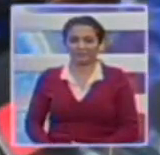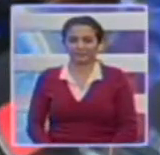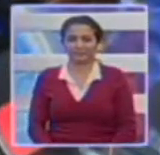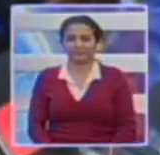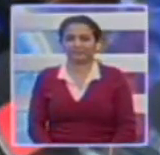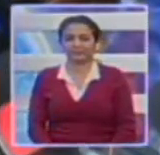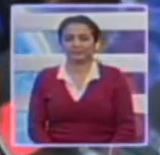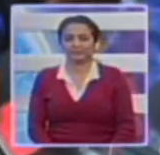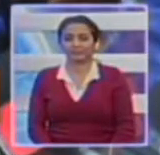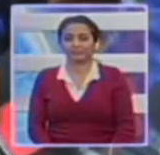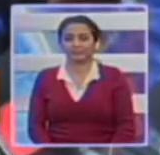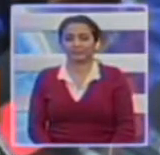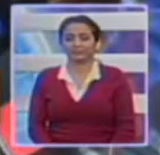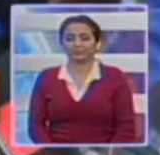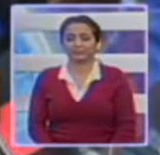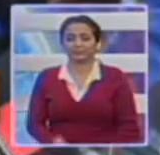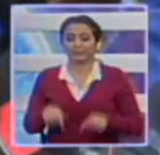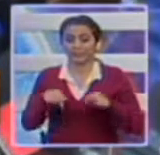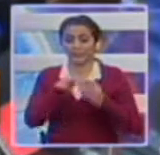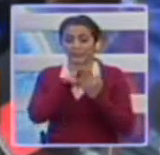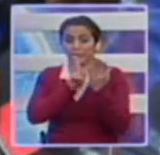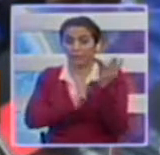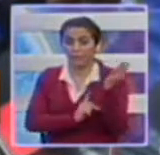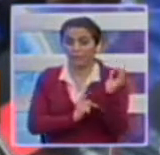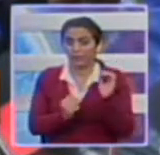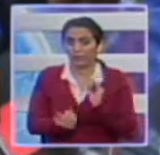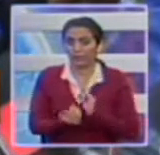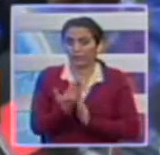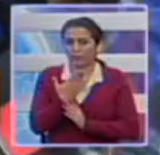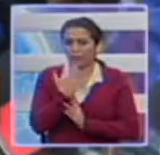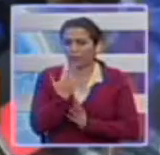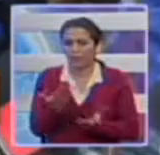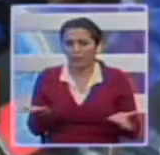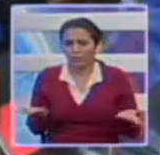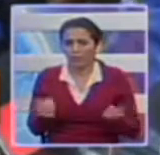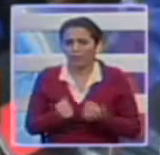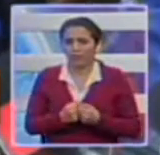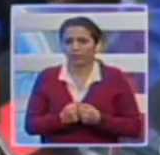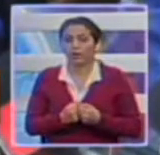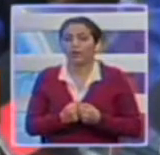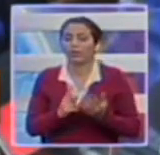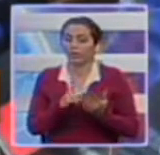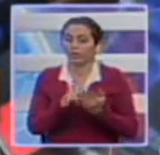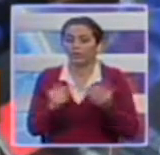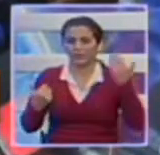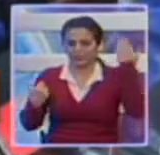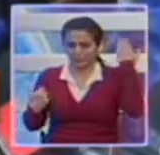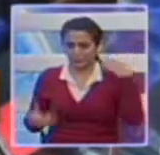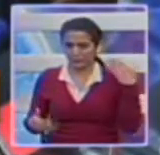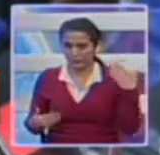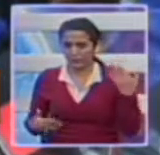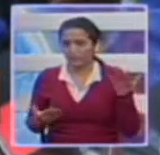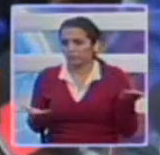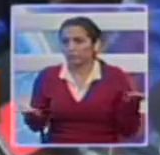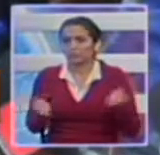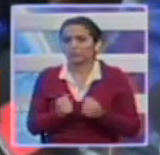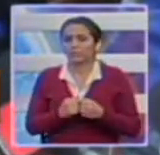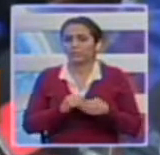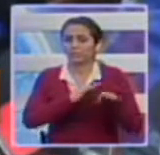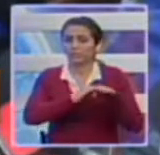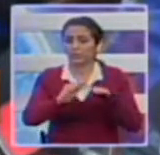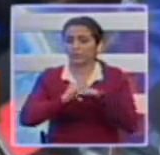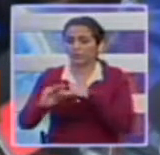Esta plataforma no es una plataforma partidista, es una plataforma política que ha convocado a muchas de las